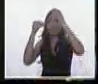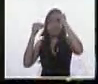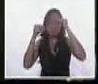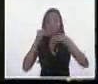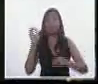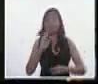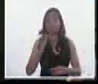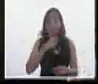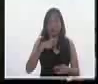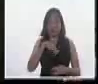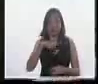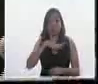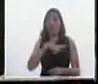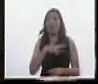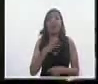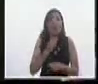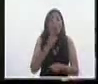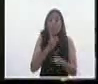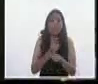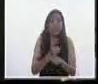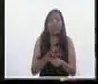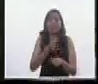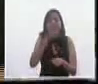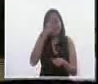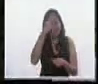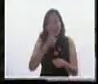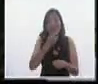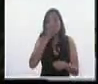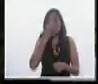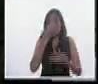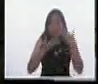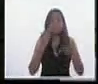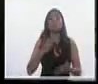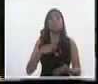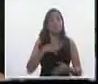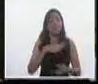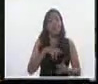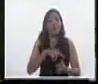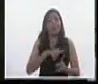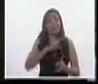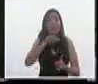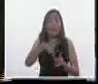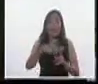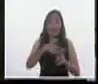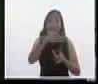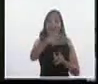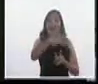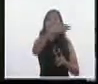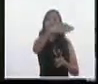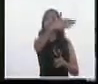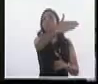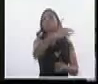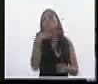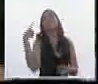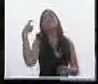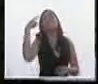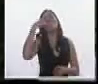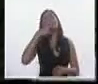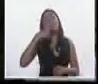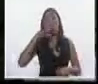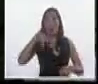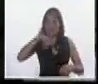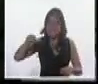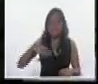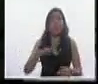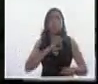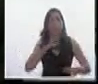tener oportunidades educativas al no tener espacios estas personas se ven muy limitadas y no se empoderan Por más que nosotros